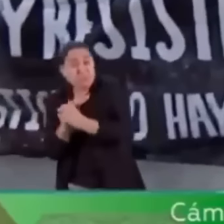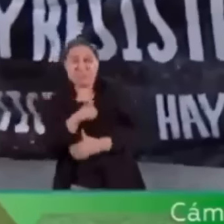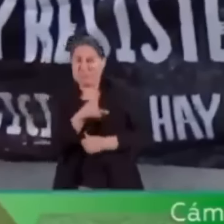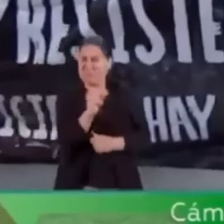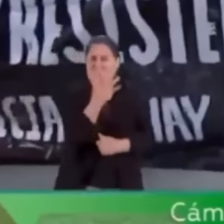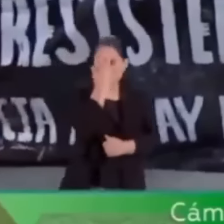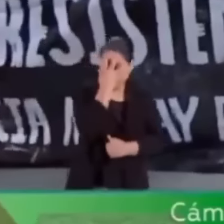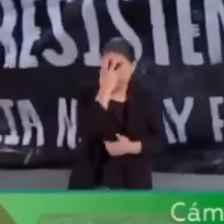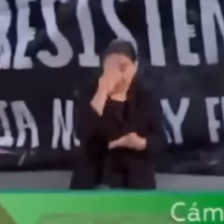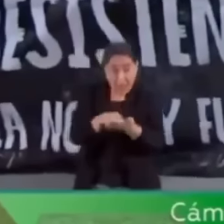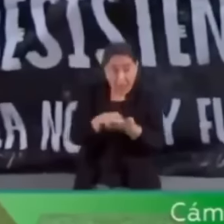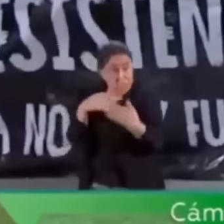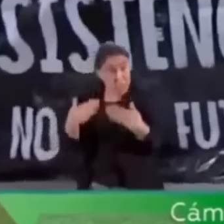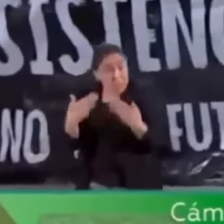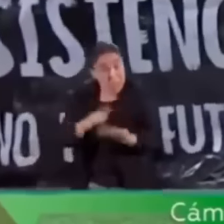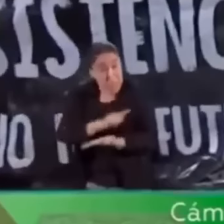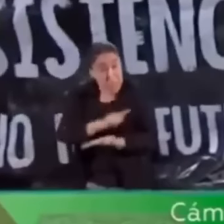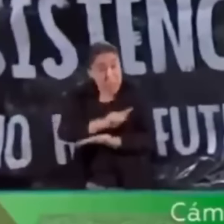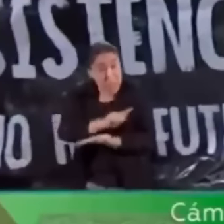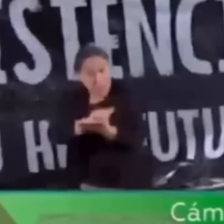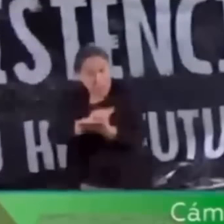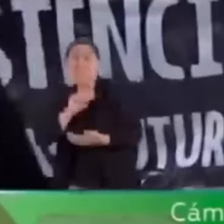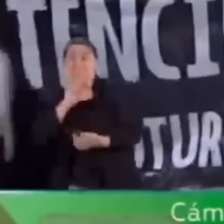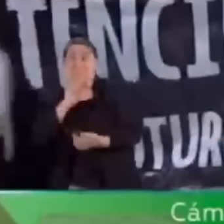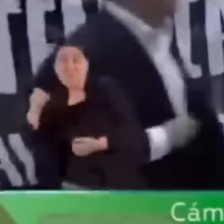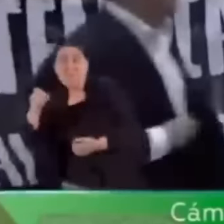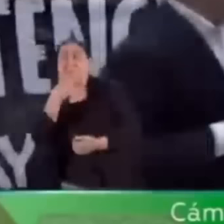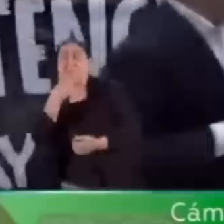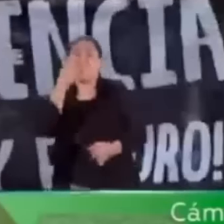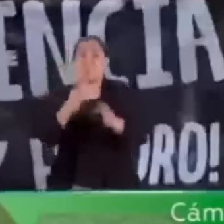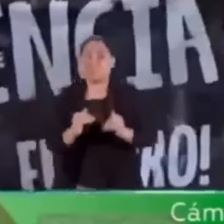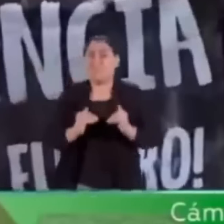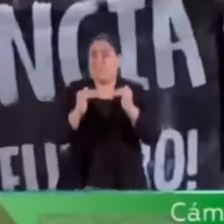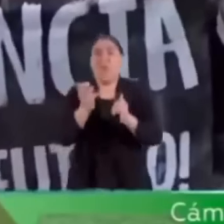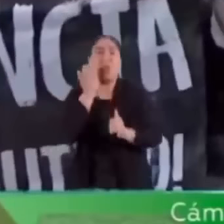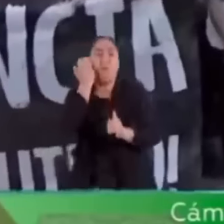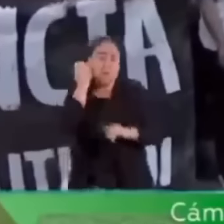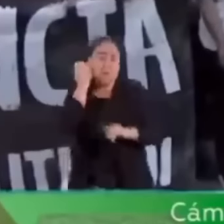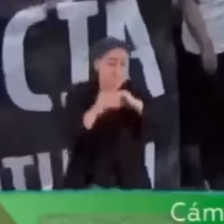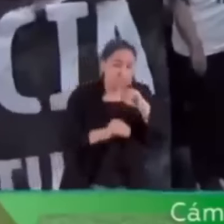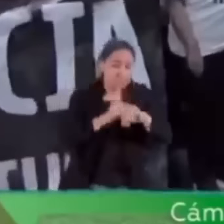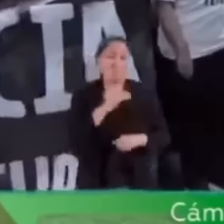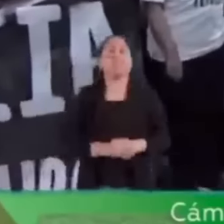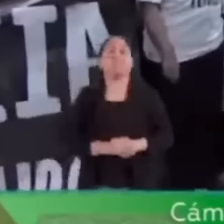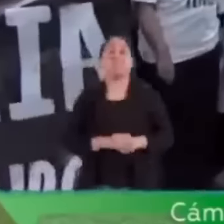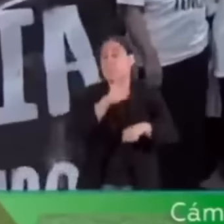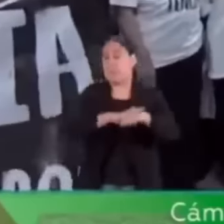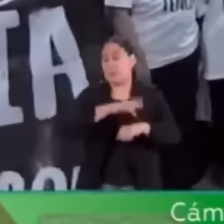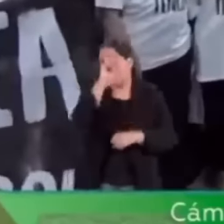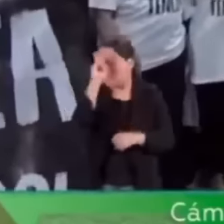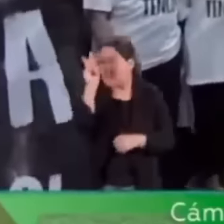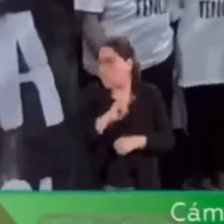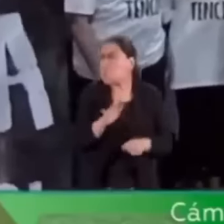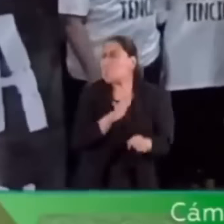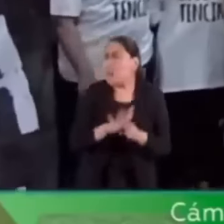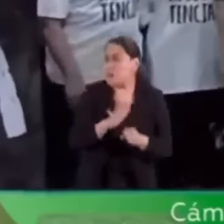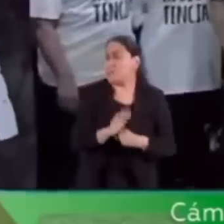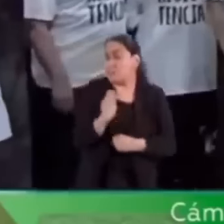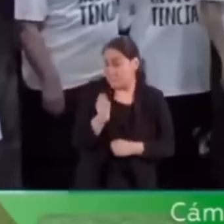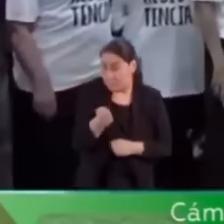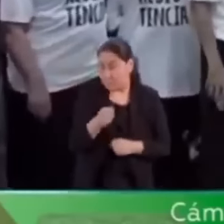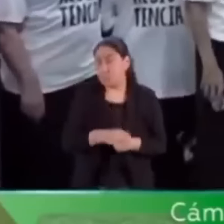esta reforma impulsada por este delincuente? Pero ¿saben qué es lo peor? Que hoy lo que van a hacer es que como